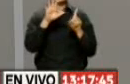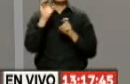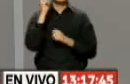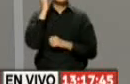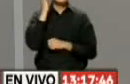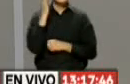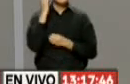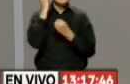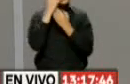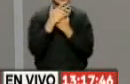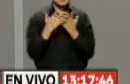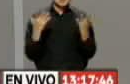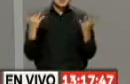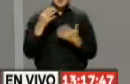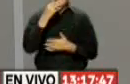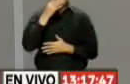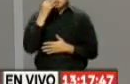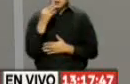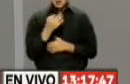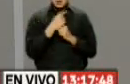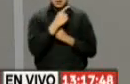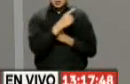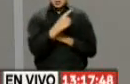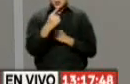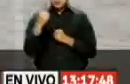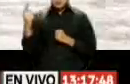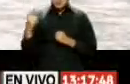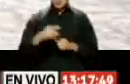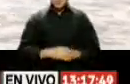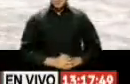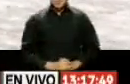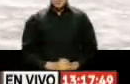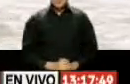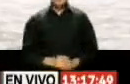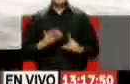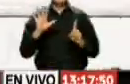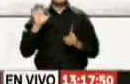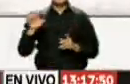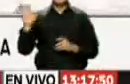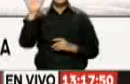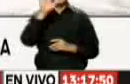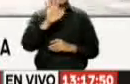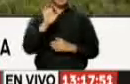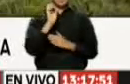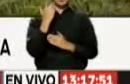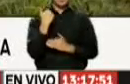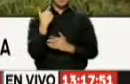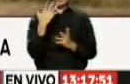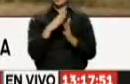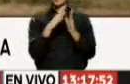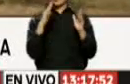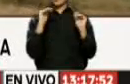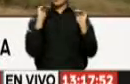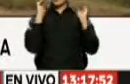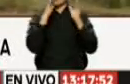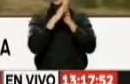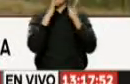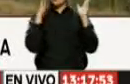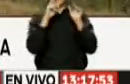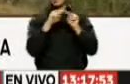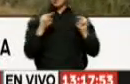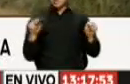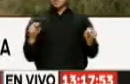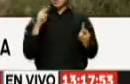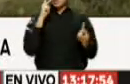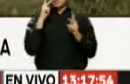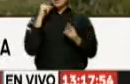elaborar un informe de la realidad de cada cantón. Las 6 provincias amazónicas, a pesar de ser ricas en recursos naturales,